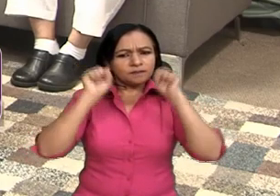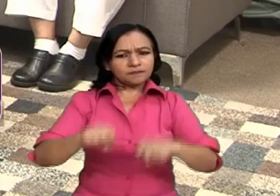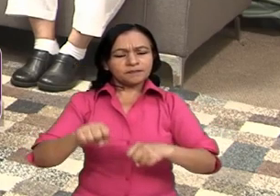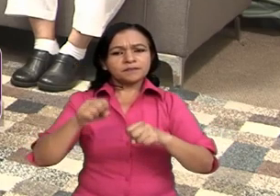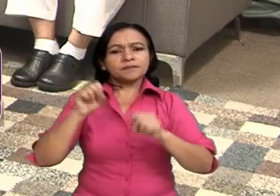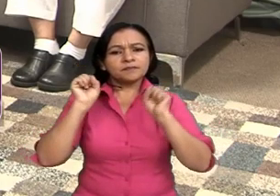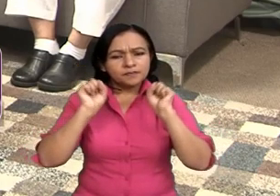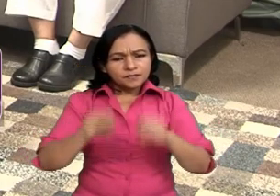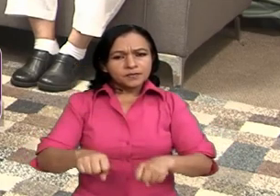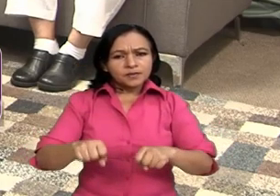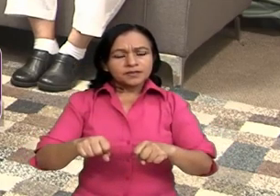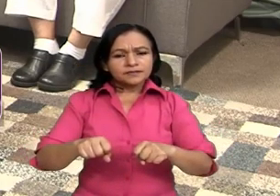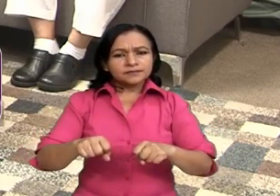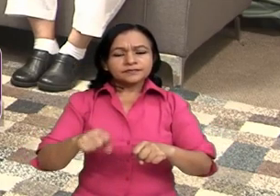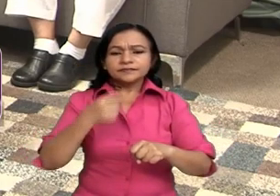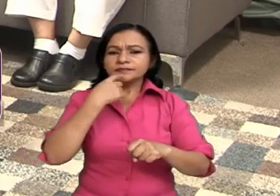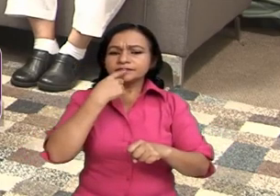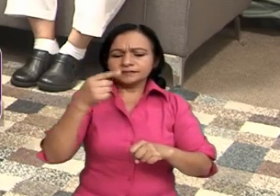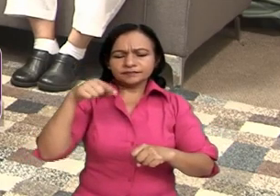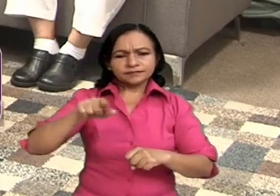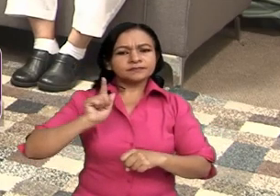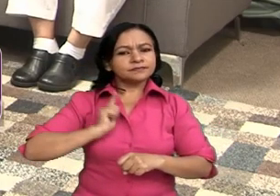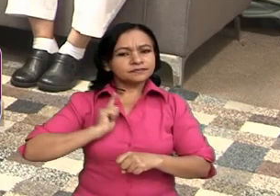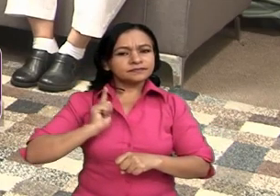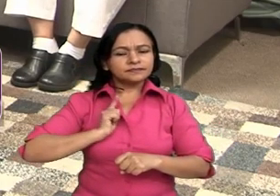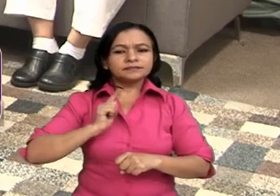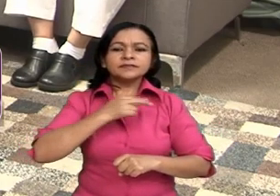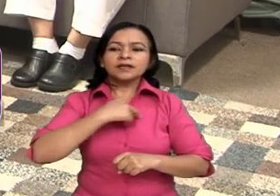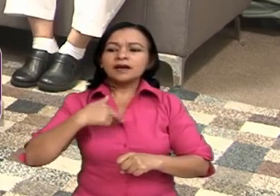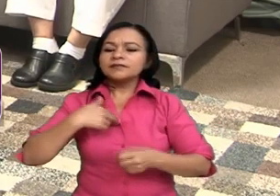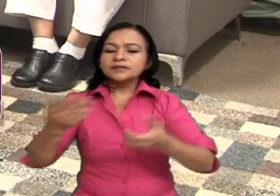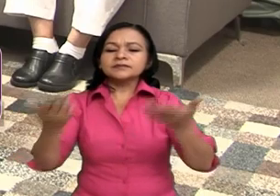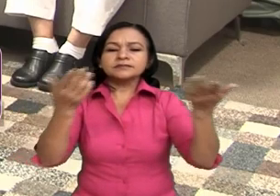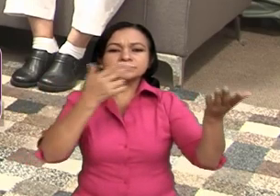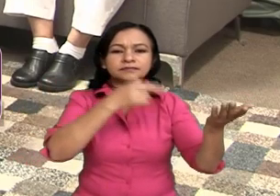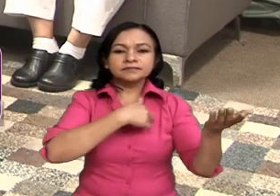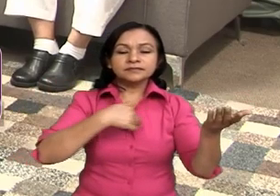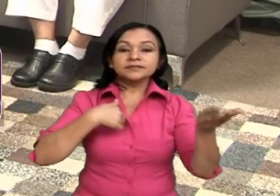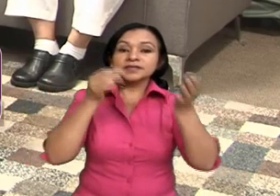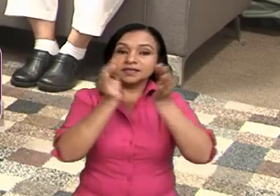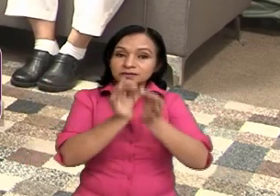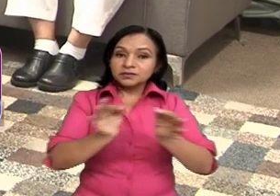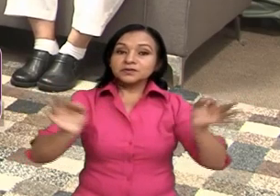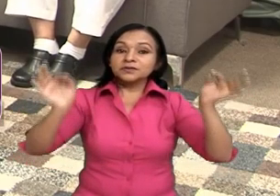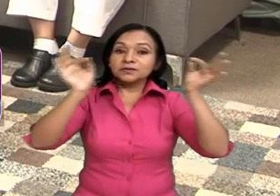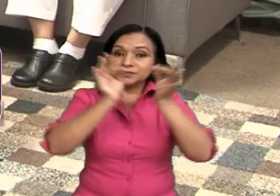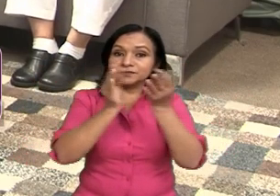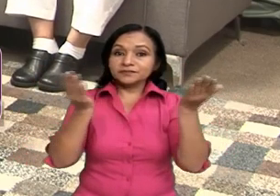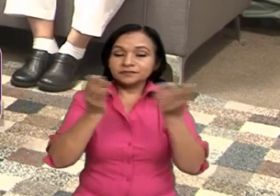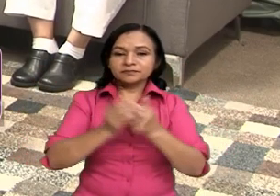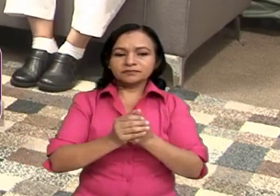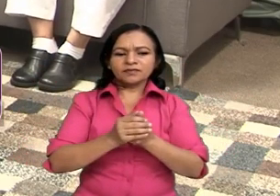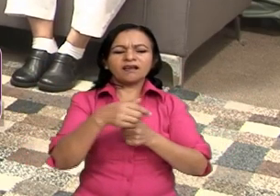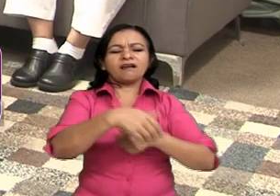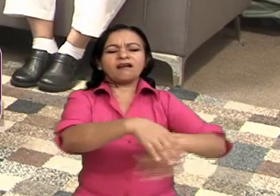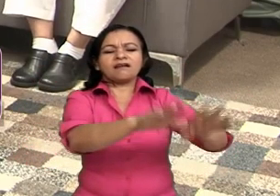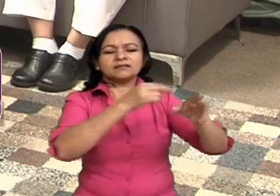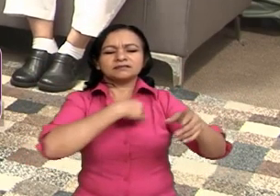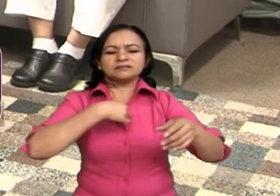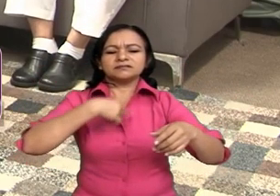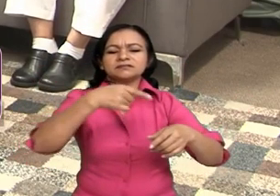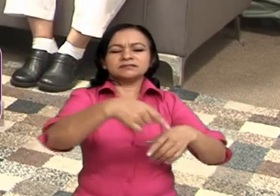poder decir, aquí está, hagamos, que es lo importante. No hagan, no,